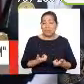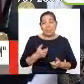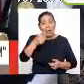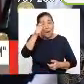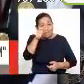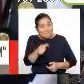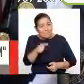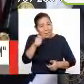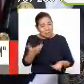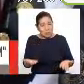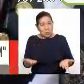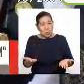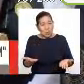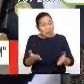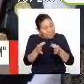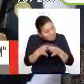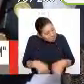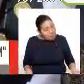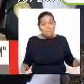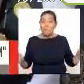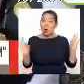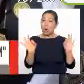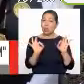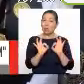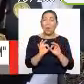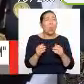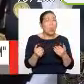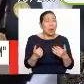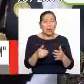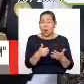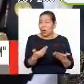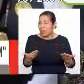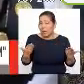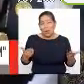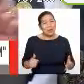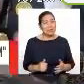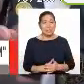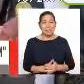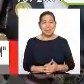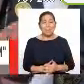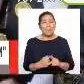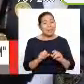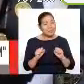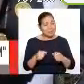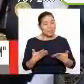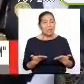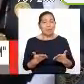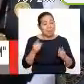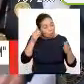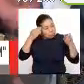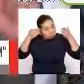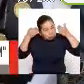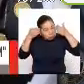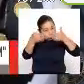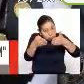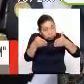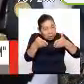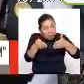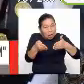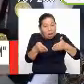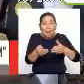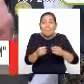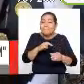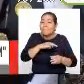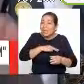de las personas, eso vale más que cualquier otra cosa. Y en eso tenemos que estar enfocados. El sector